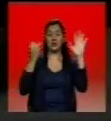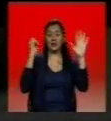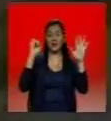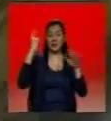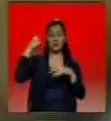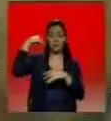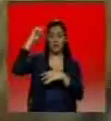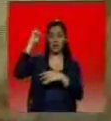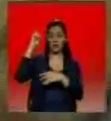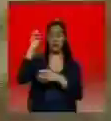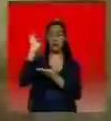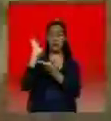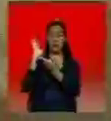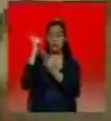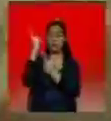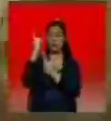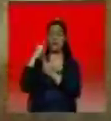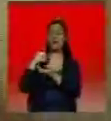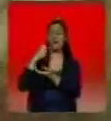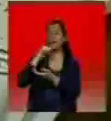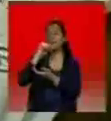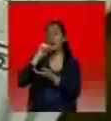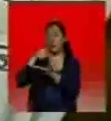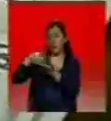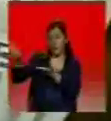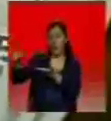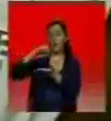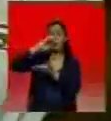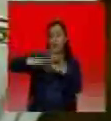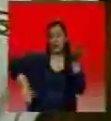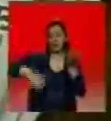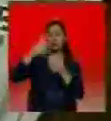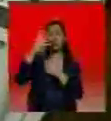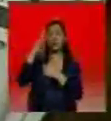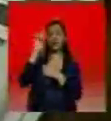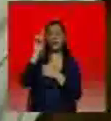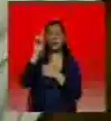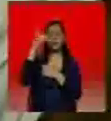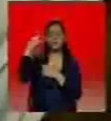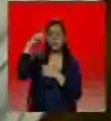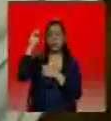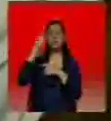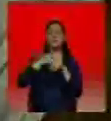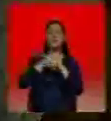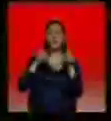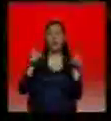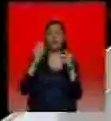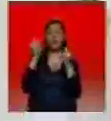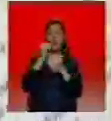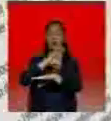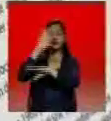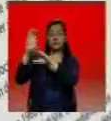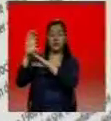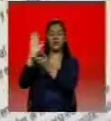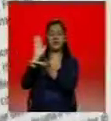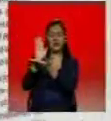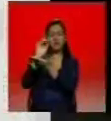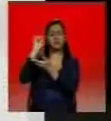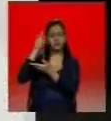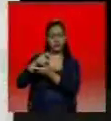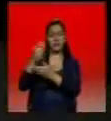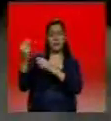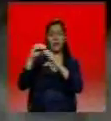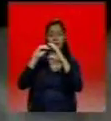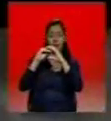al ISFA. La SECOM señala que el ISFA se ha fortalecido con las asignaciones del gobierno central. Desde el 2007, los